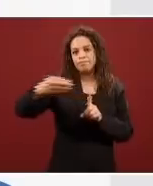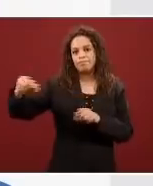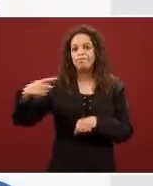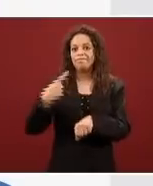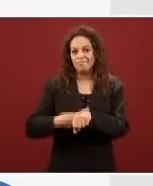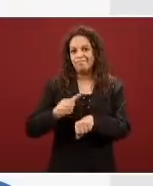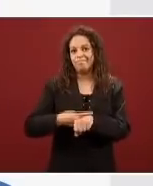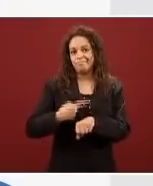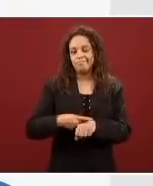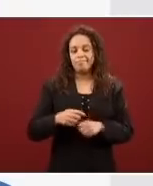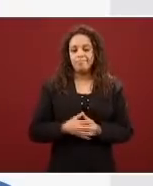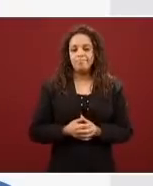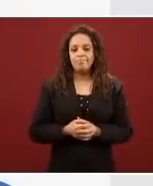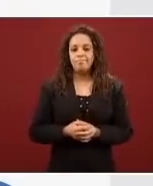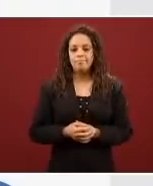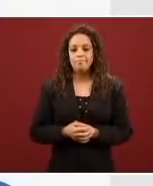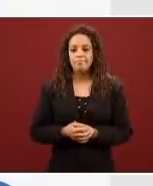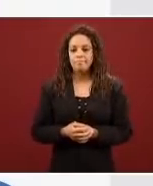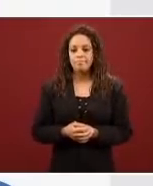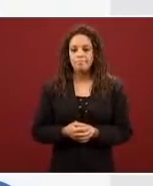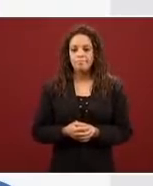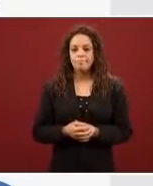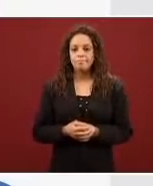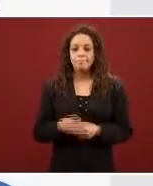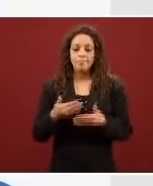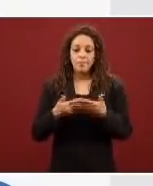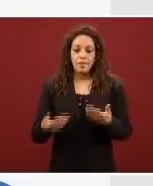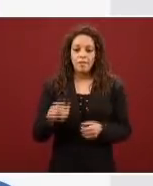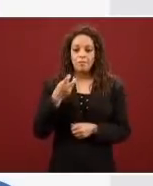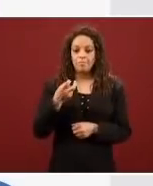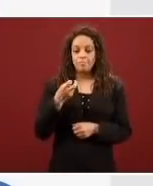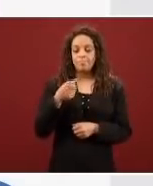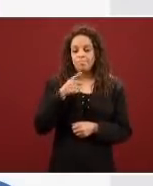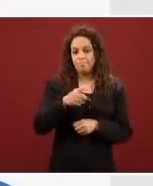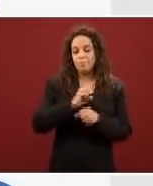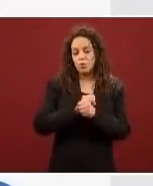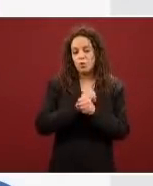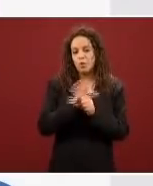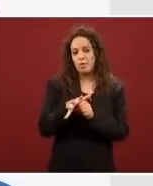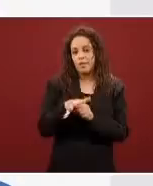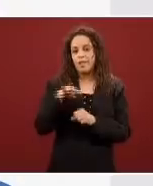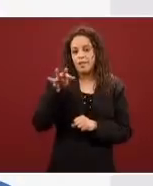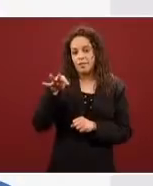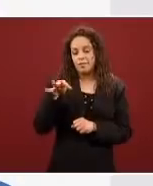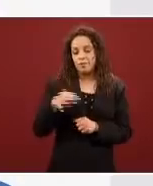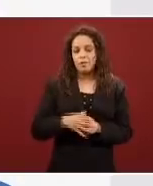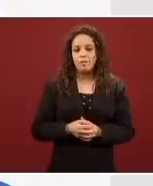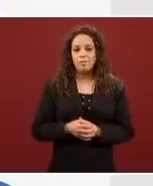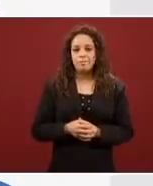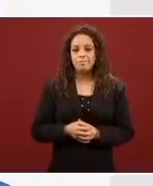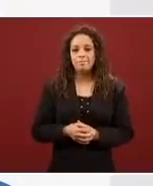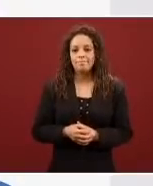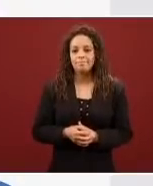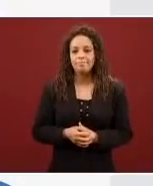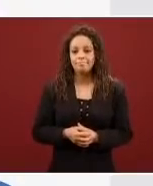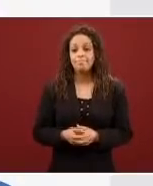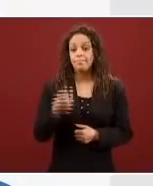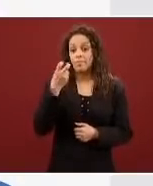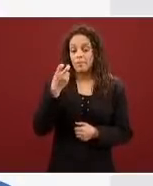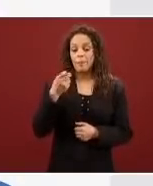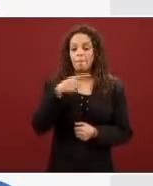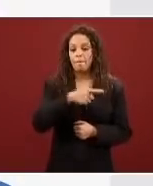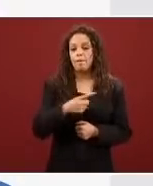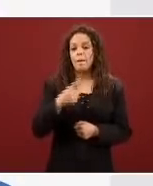caso el virus SARS-CoV-2, la enfermedad COVID-19, y se sugieren distancias de entre